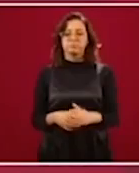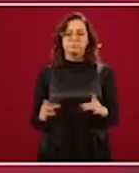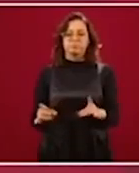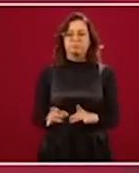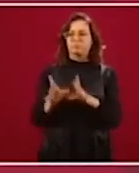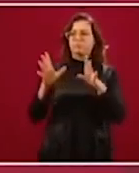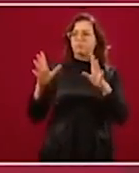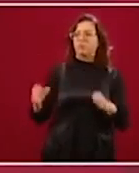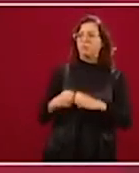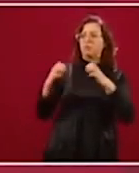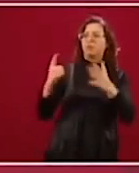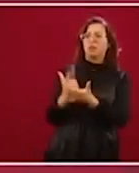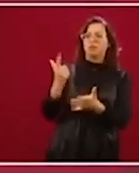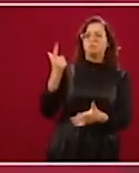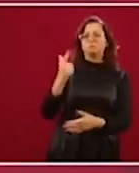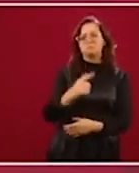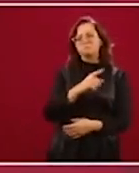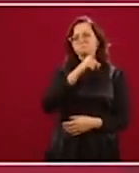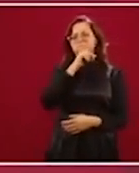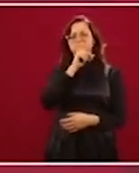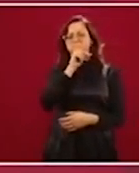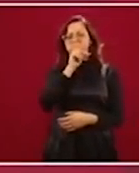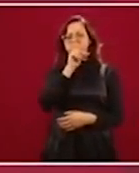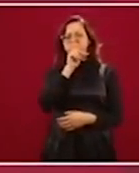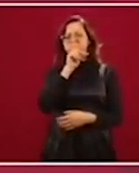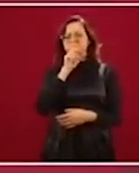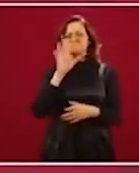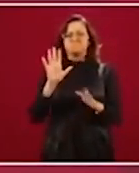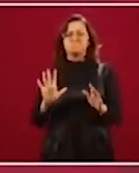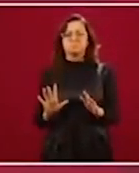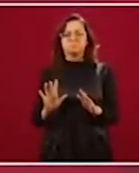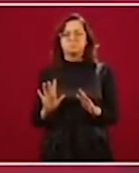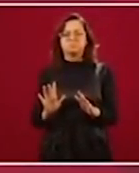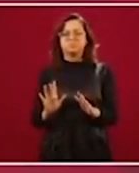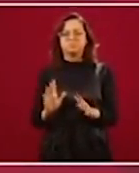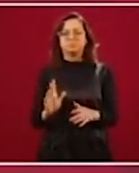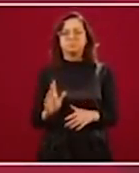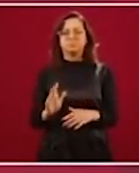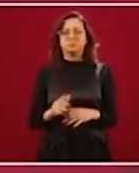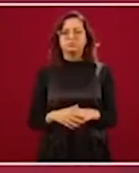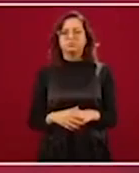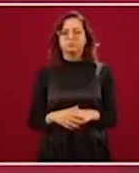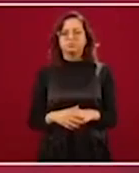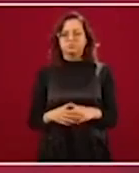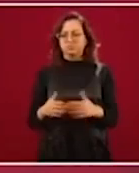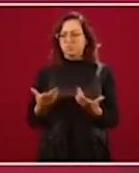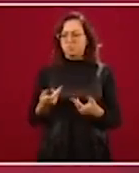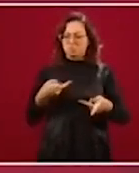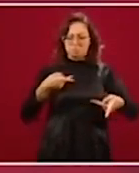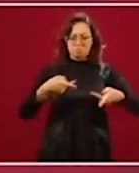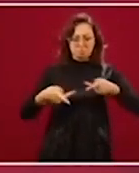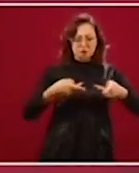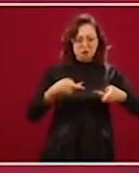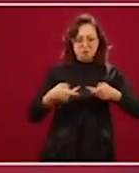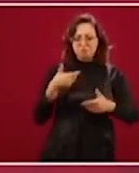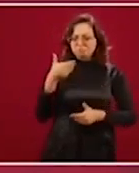imprevistos, es decir, algo que nos haga cambiar.